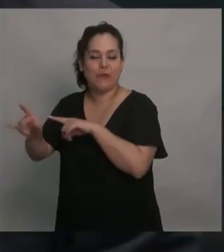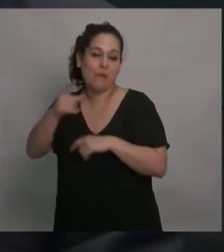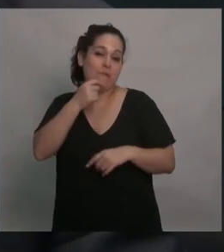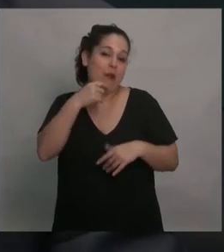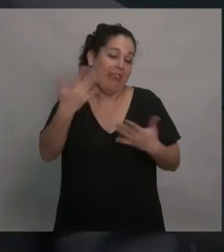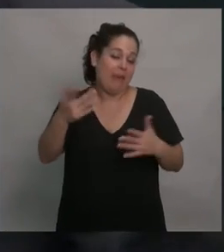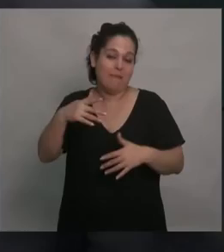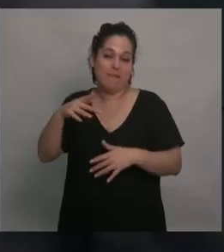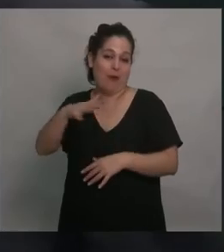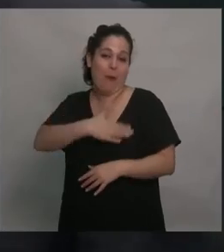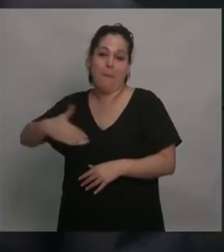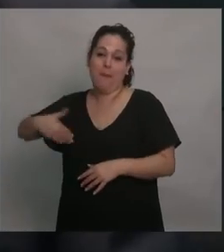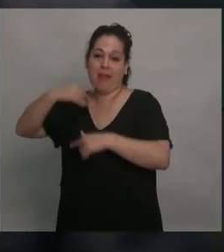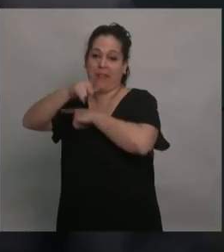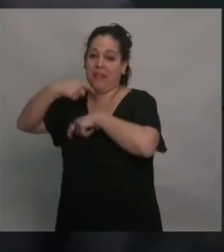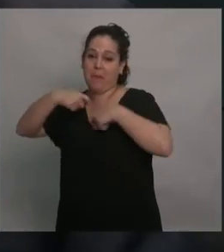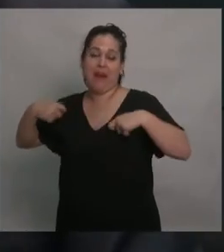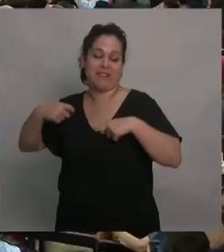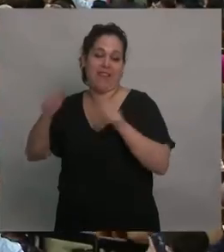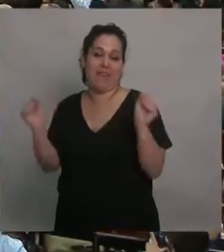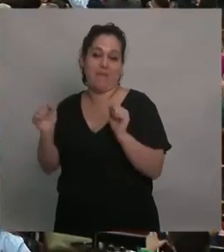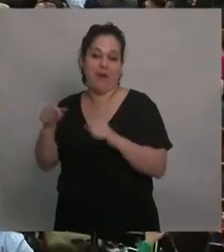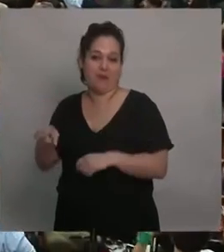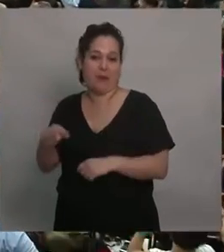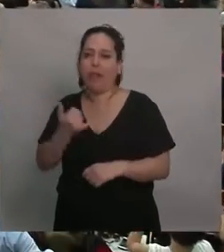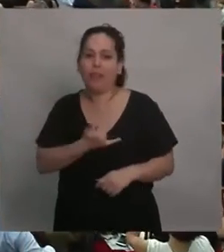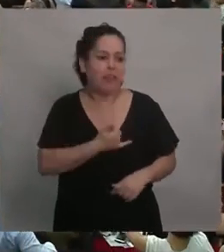por ejemplo. ¿Dónde están las madres de la Plaza de Mayo?